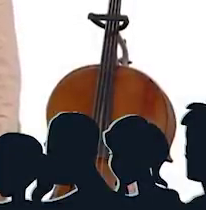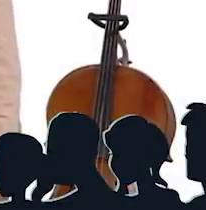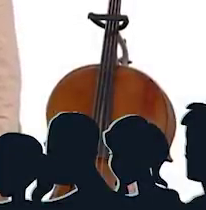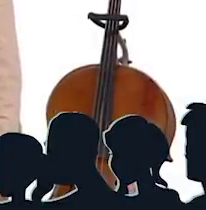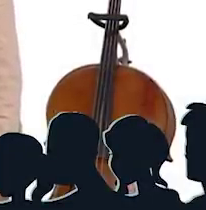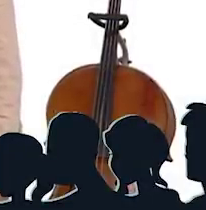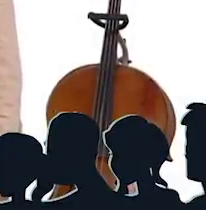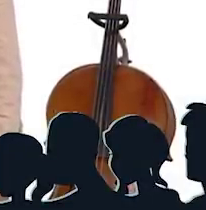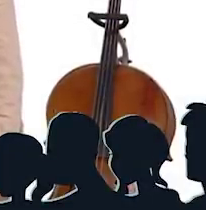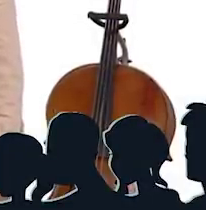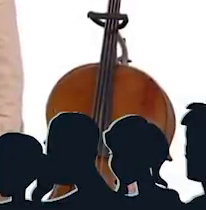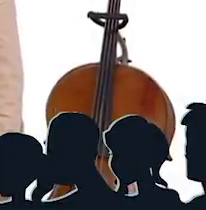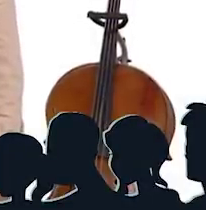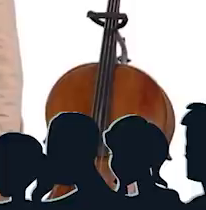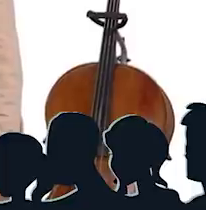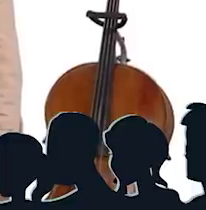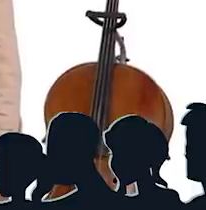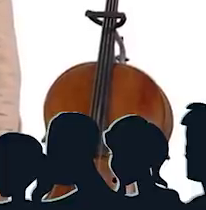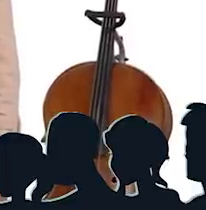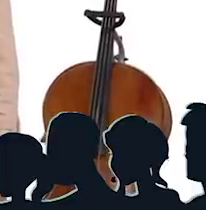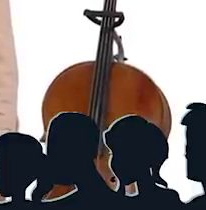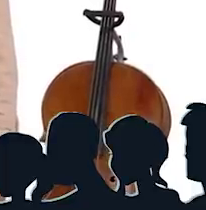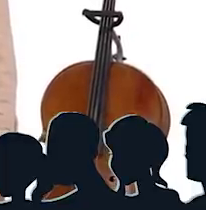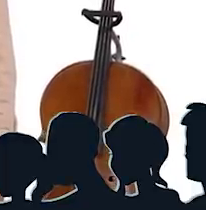triste, ratillo.